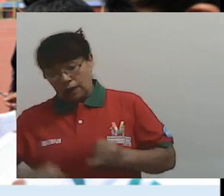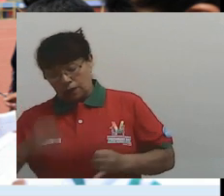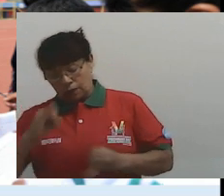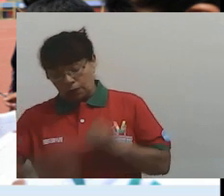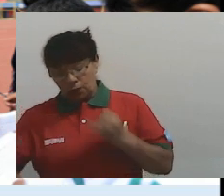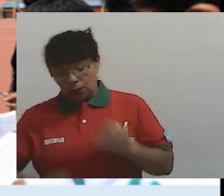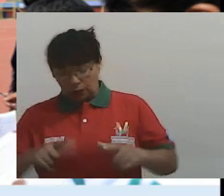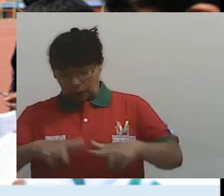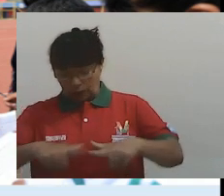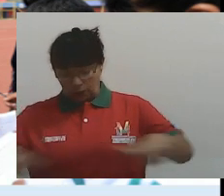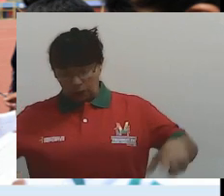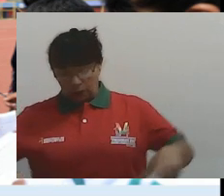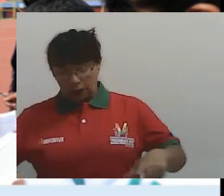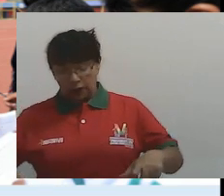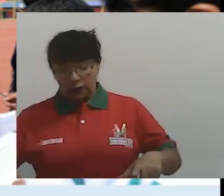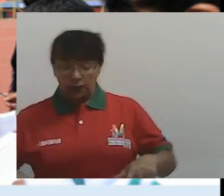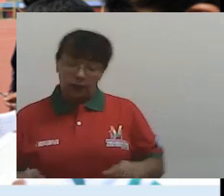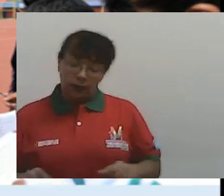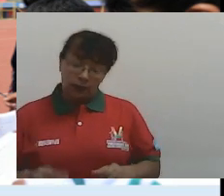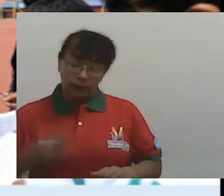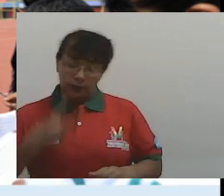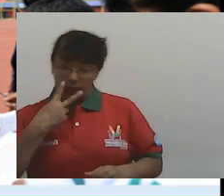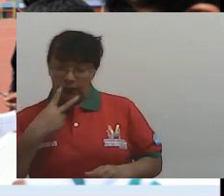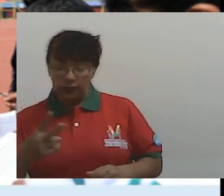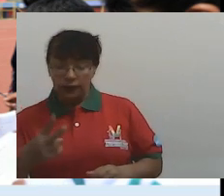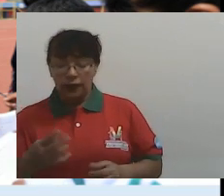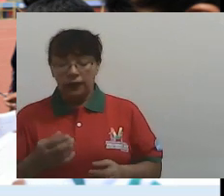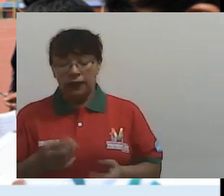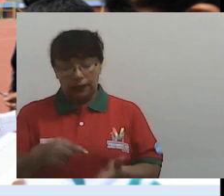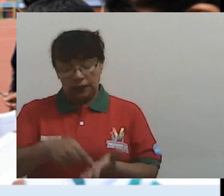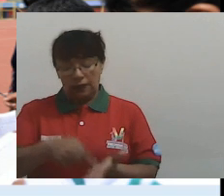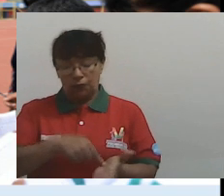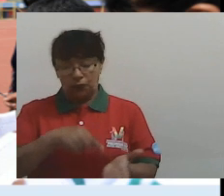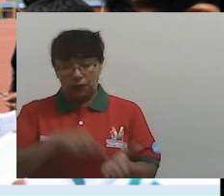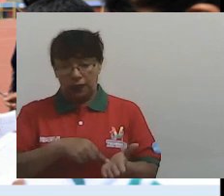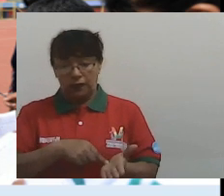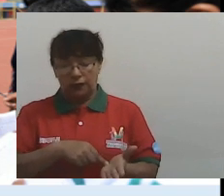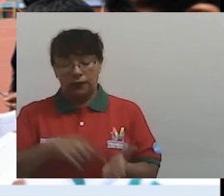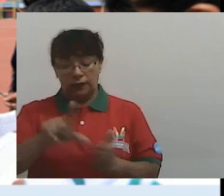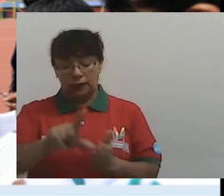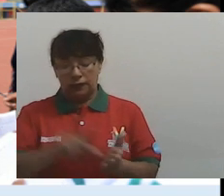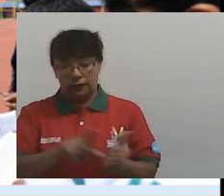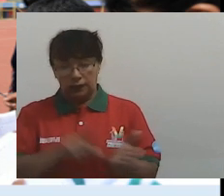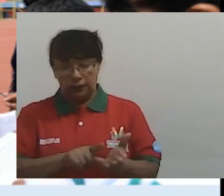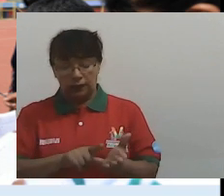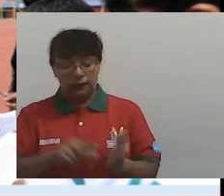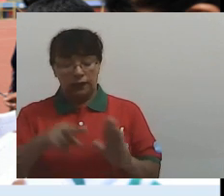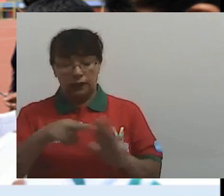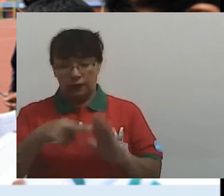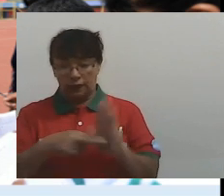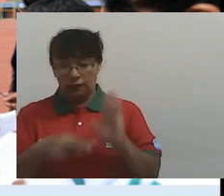las pruebas. Y después voy a tener un tablero general, que aquí les